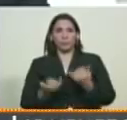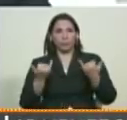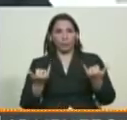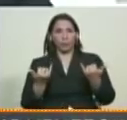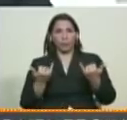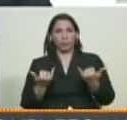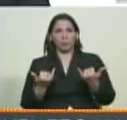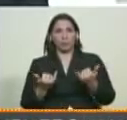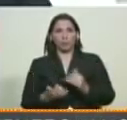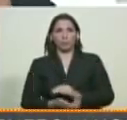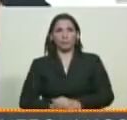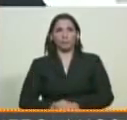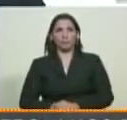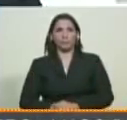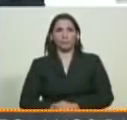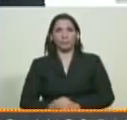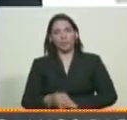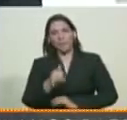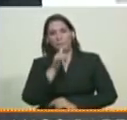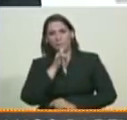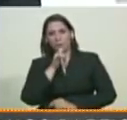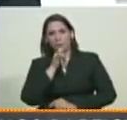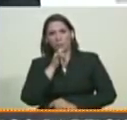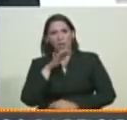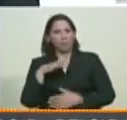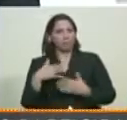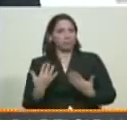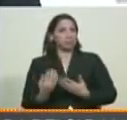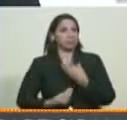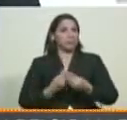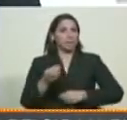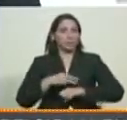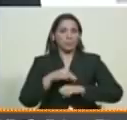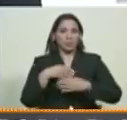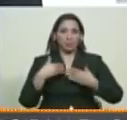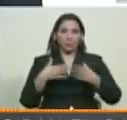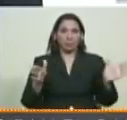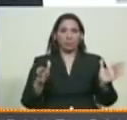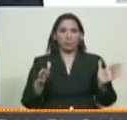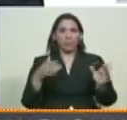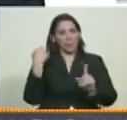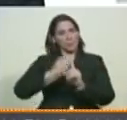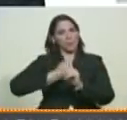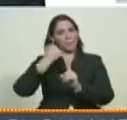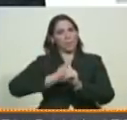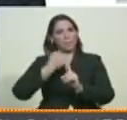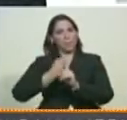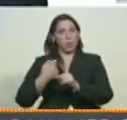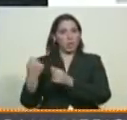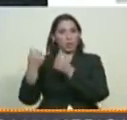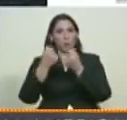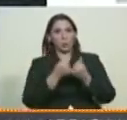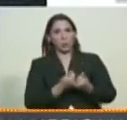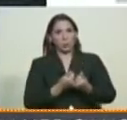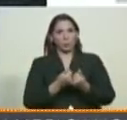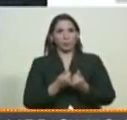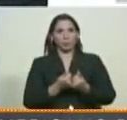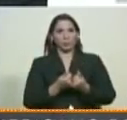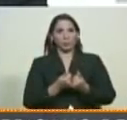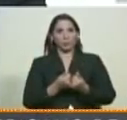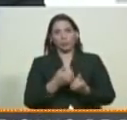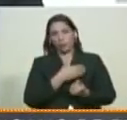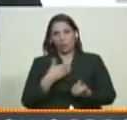también de informar lo que este Ministerio Público ha hecho en el combate a los delitos económicos, quiero destacar